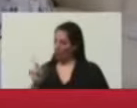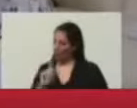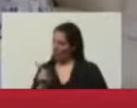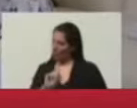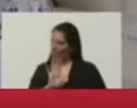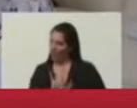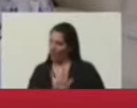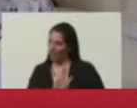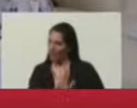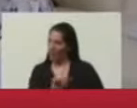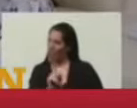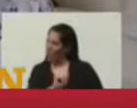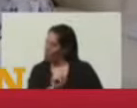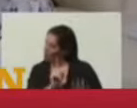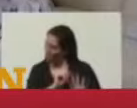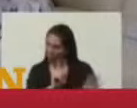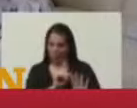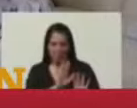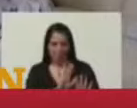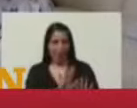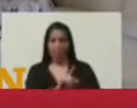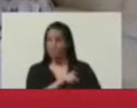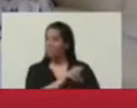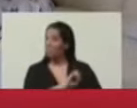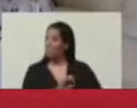Dexter, no,